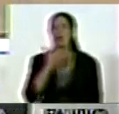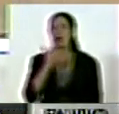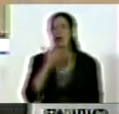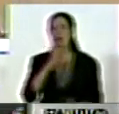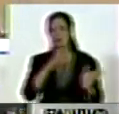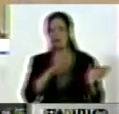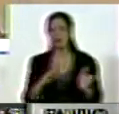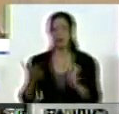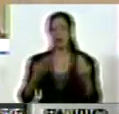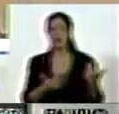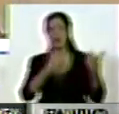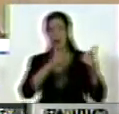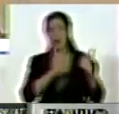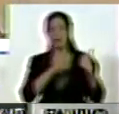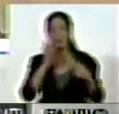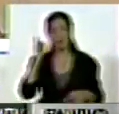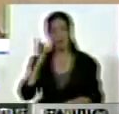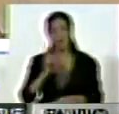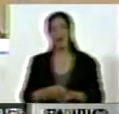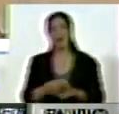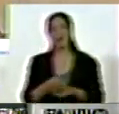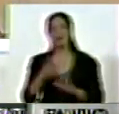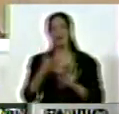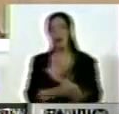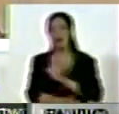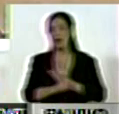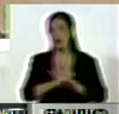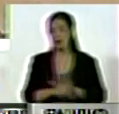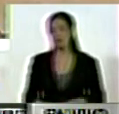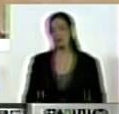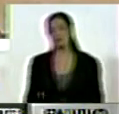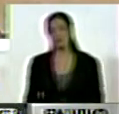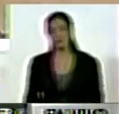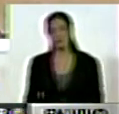la responsabilidad que corresponde frente a la ley.